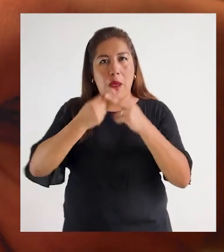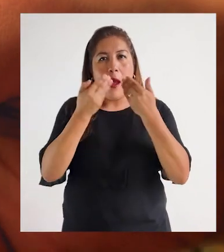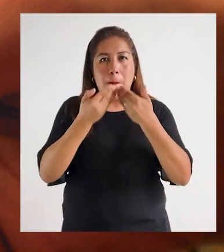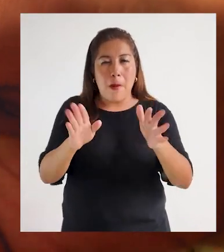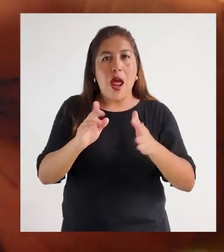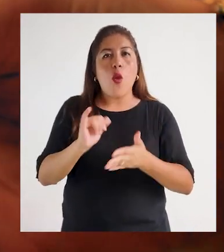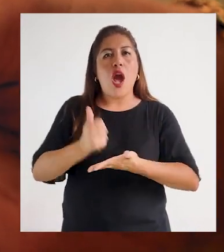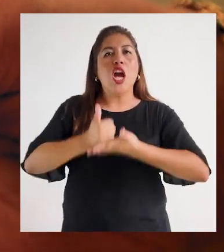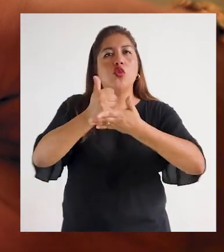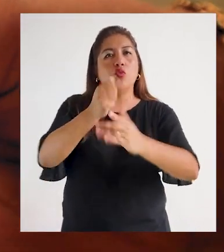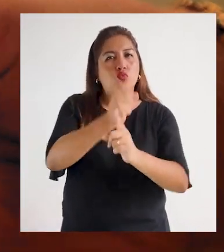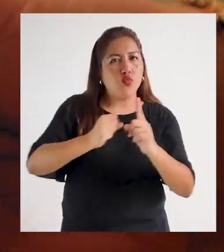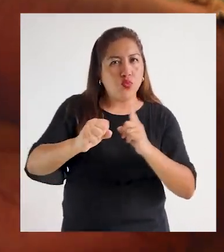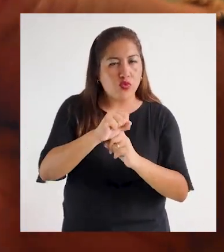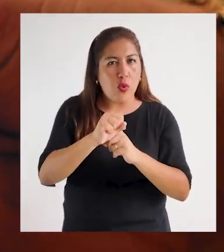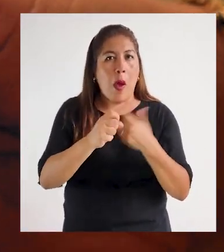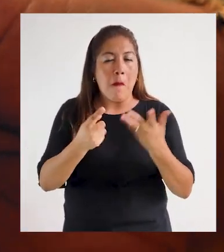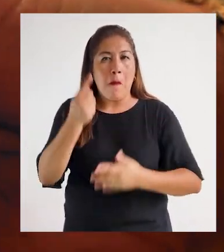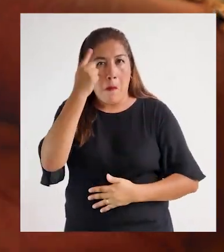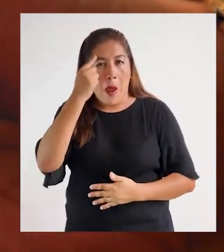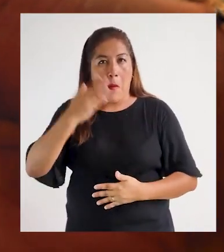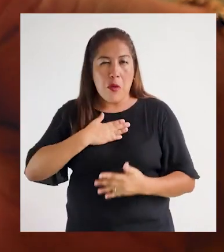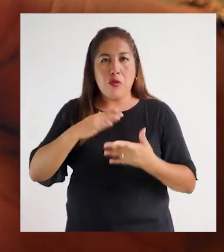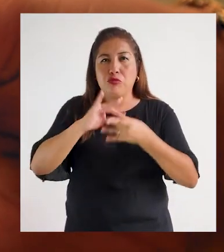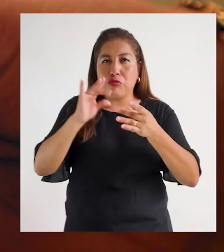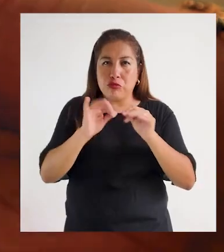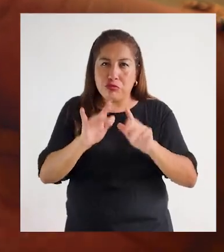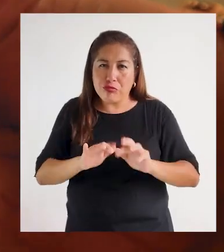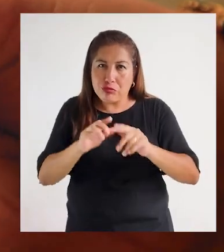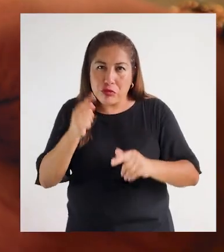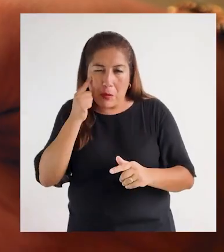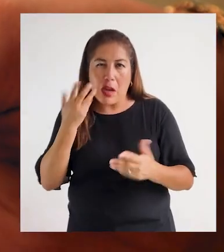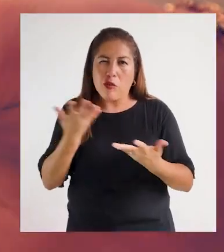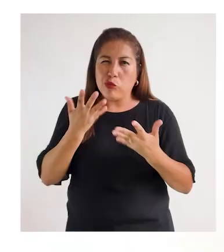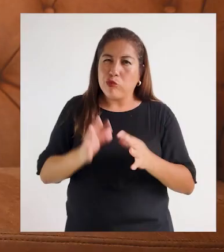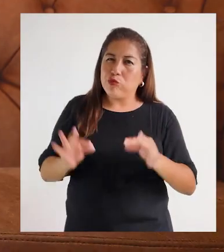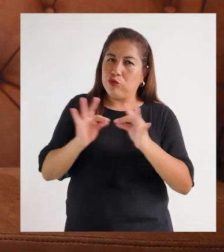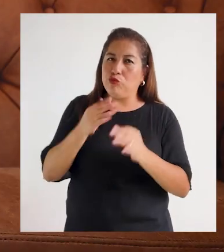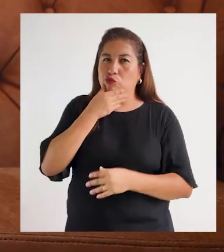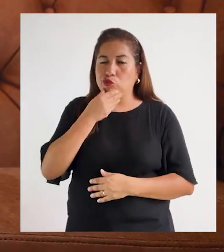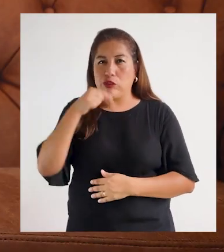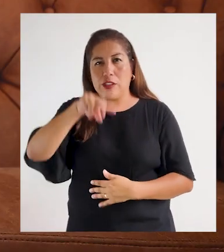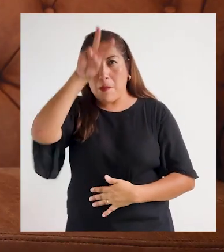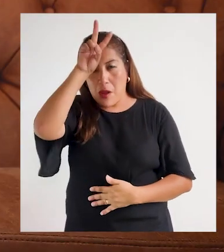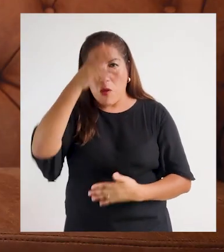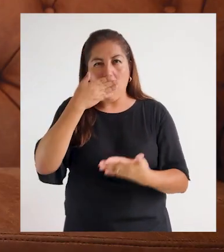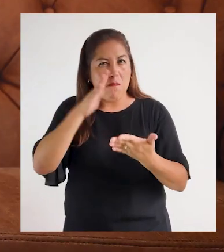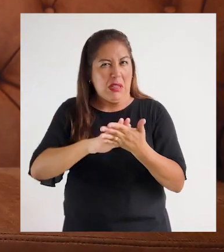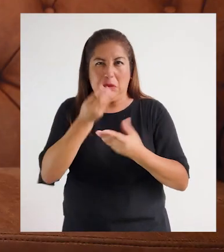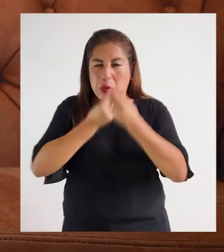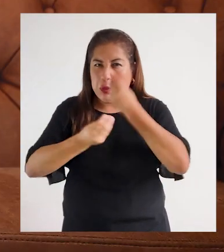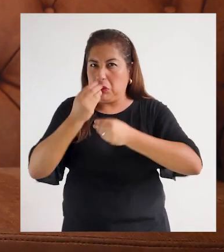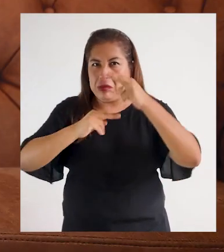social. De hecho, para mí lo más importante era combatir la anemia en el país y la